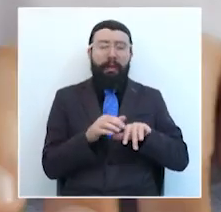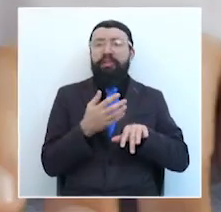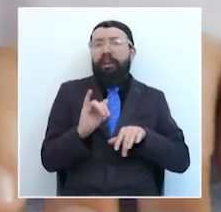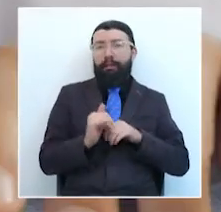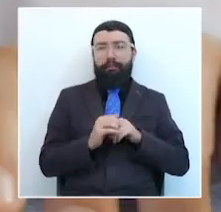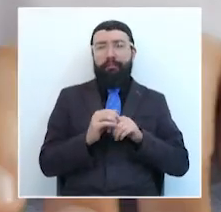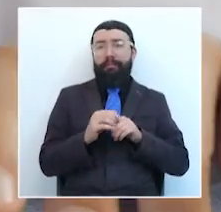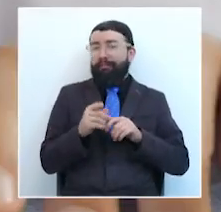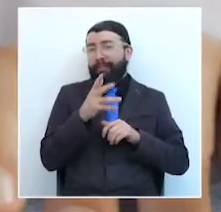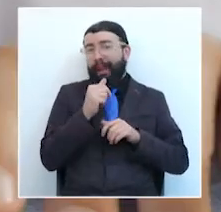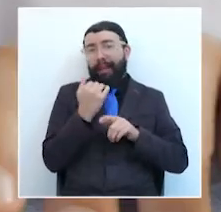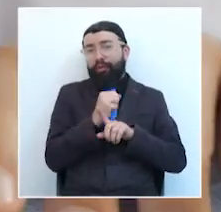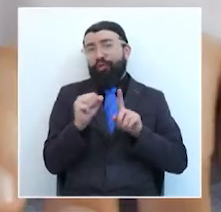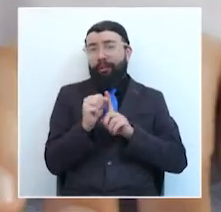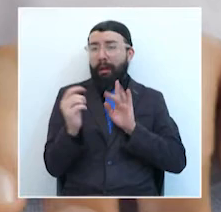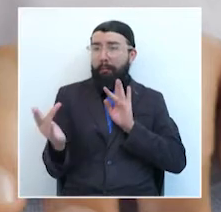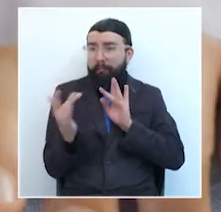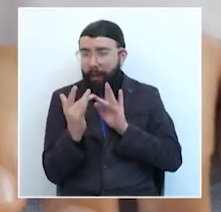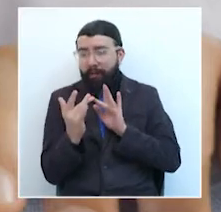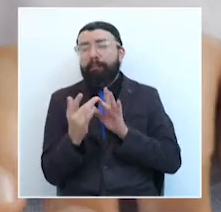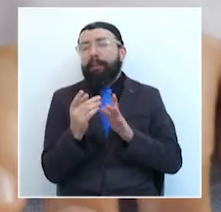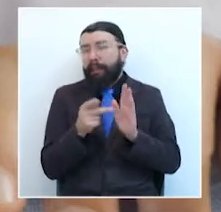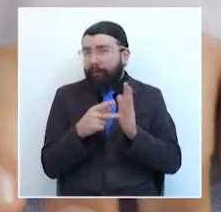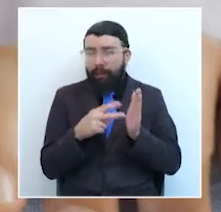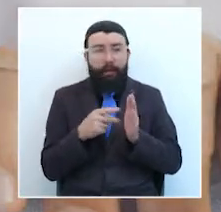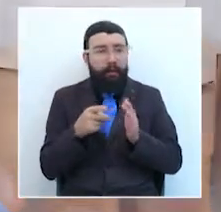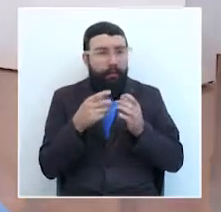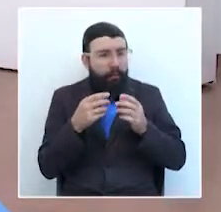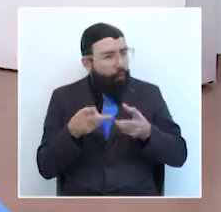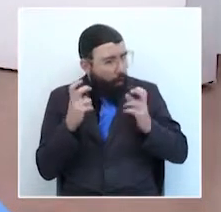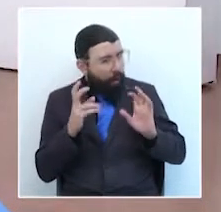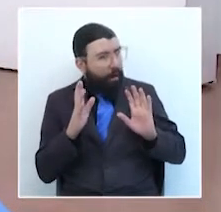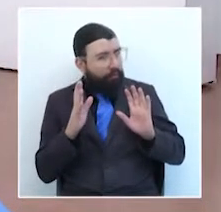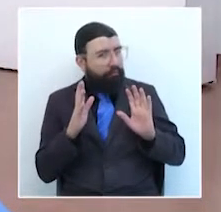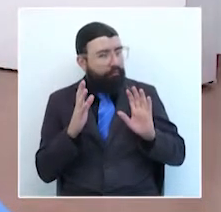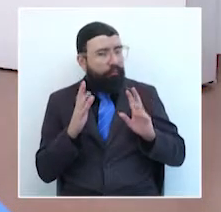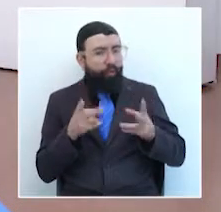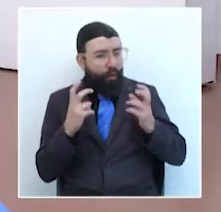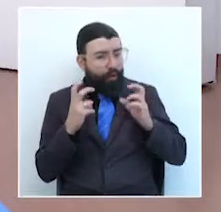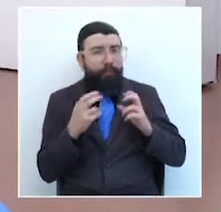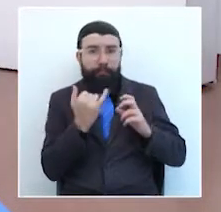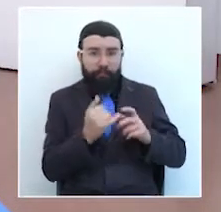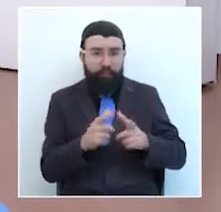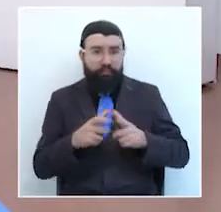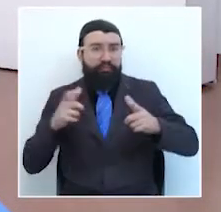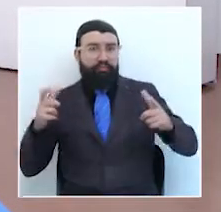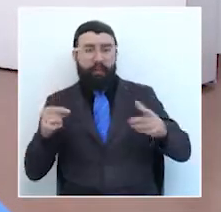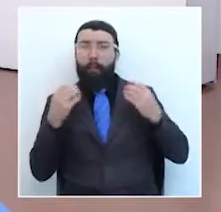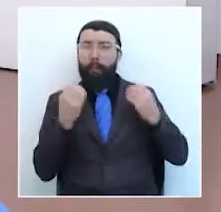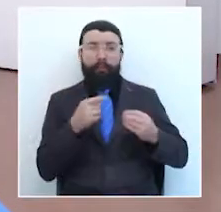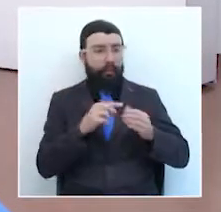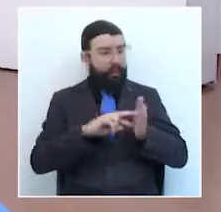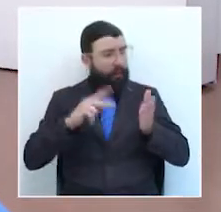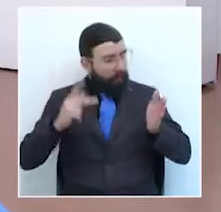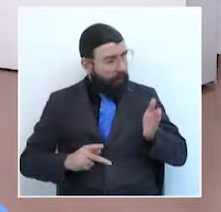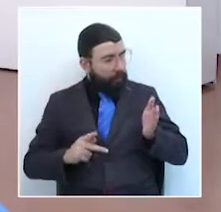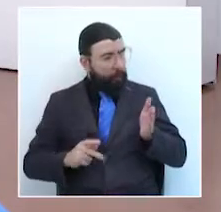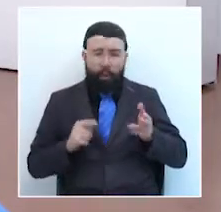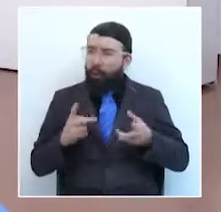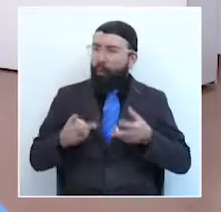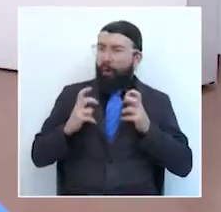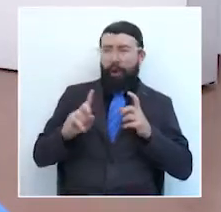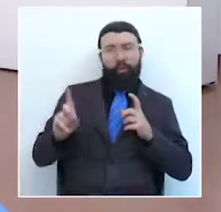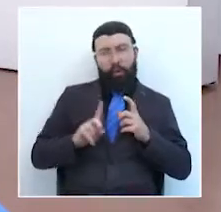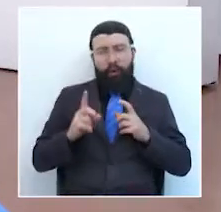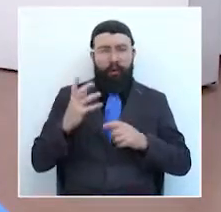socialización con las otras personas podría decirse que es una fobia nueva que desde luego se ha incrementado se incrementando porque